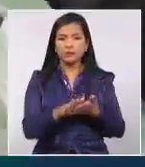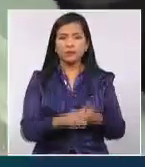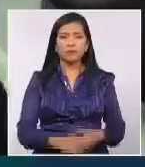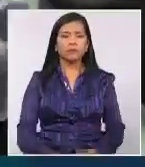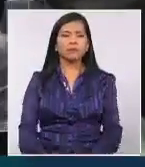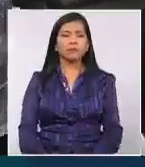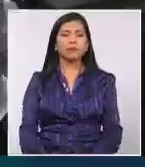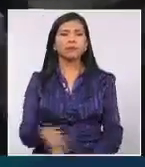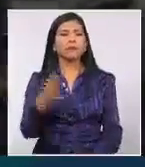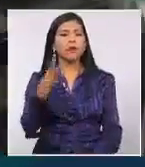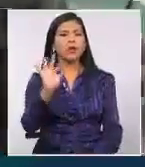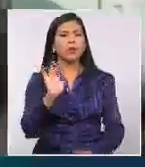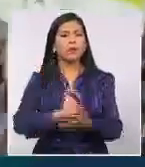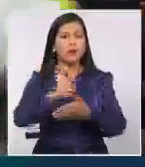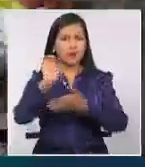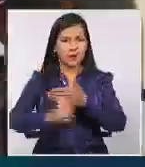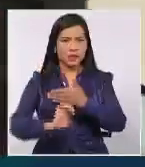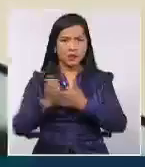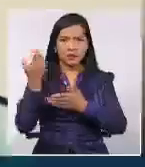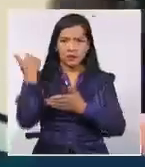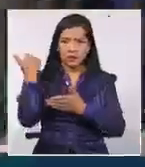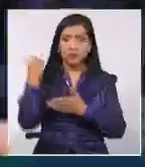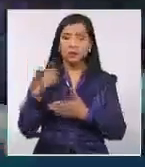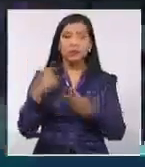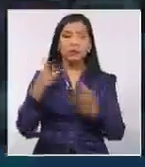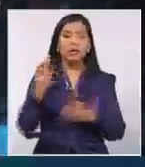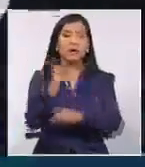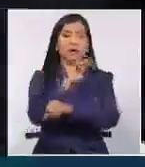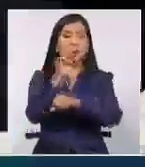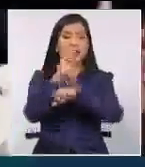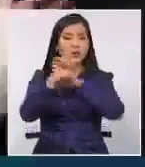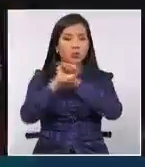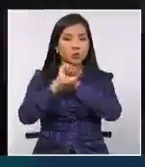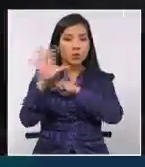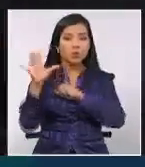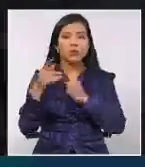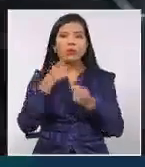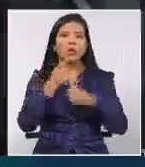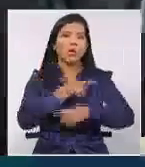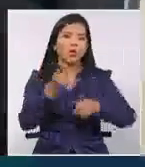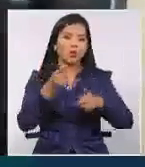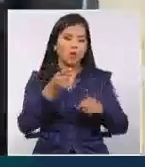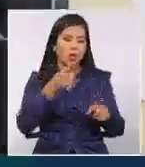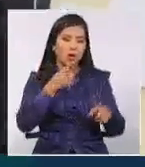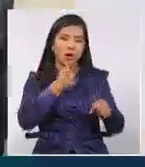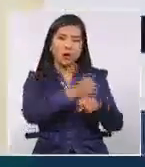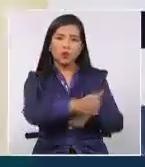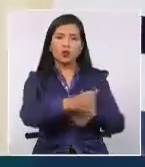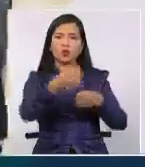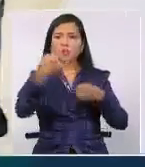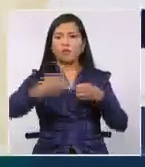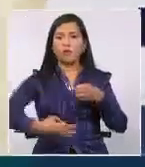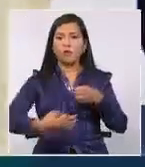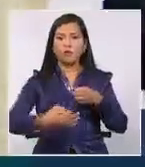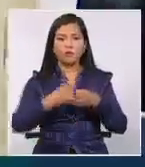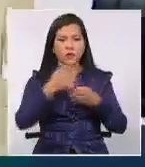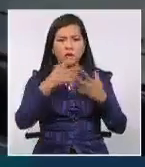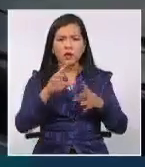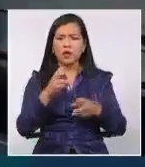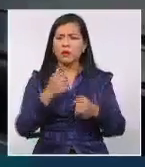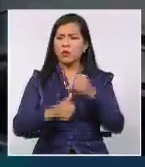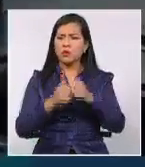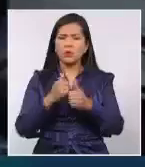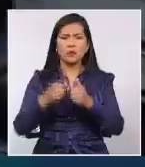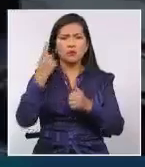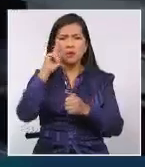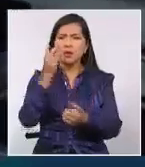El 19 de enero de esta gestión, la Fiscalía de Bolivia anunció la acusación formal contra los implicados en el proceso irregular de